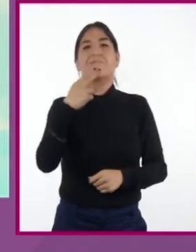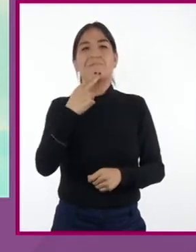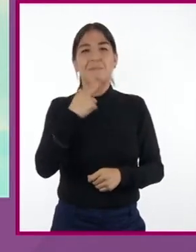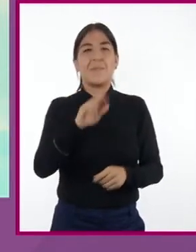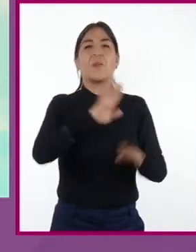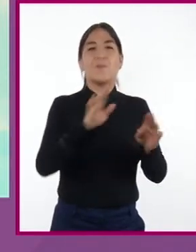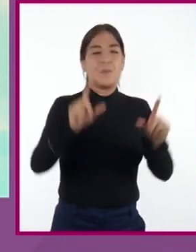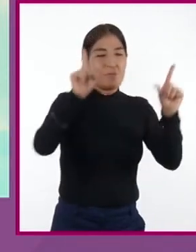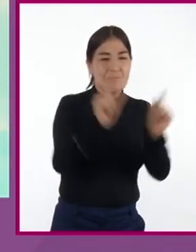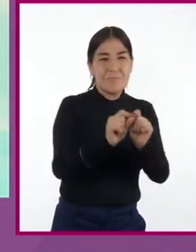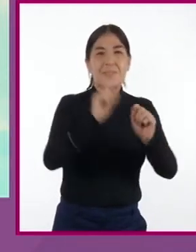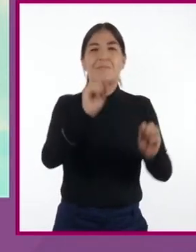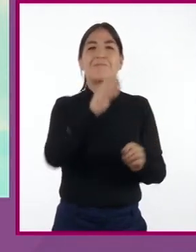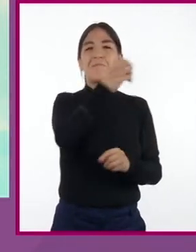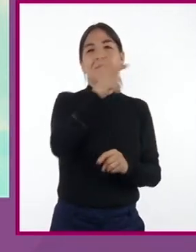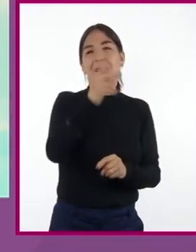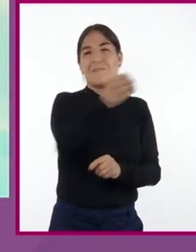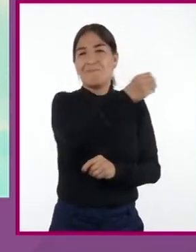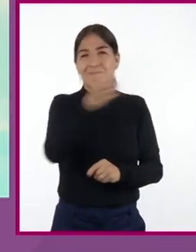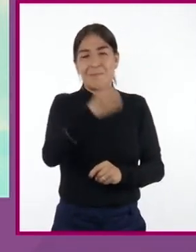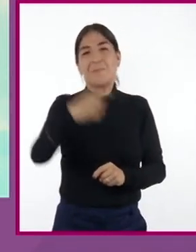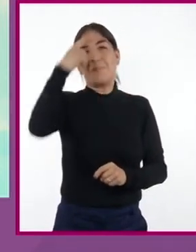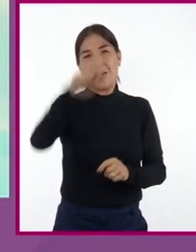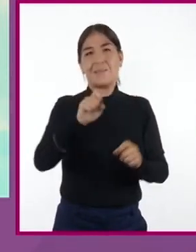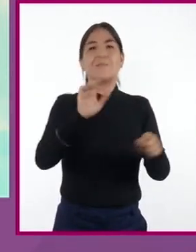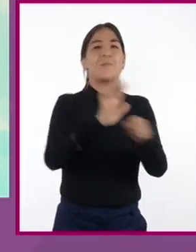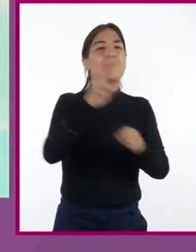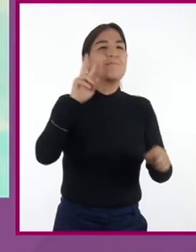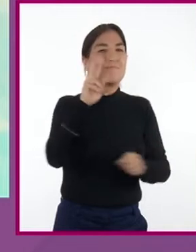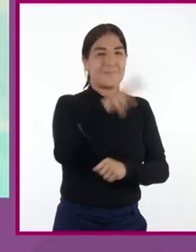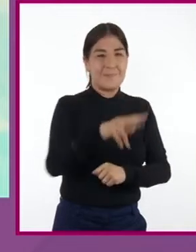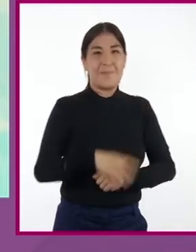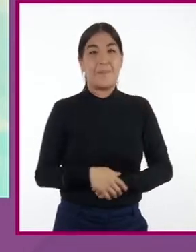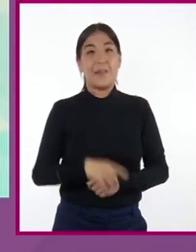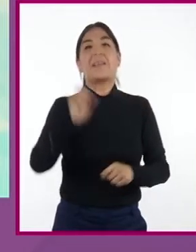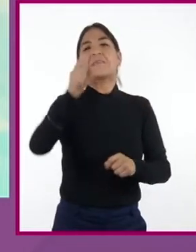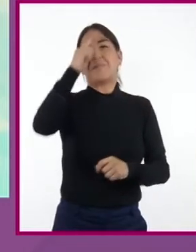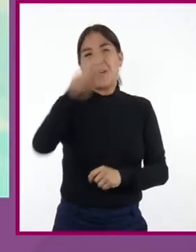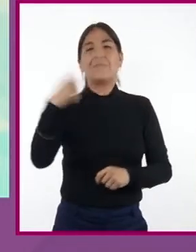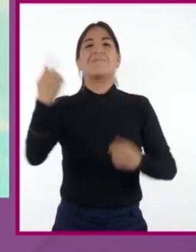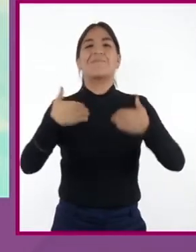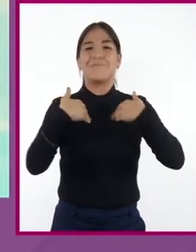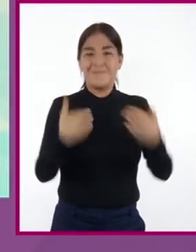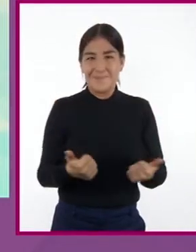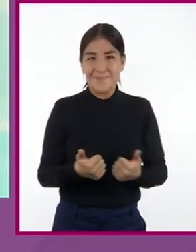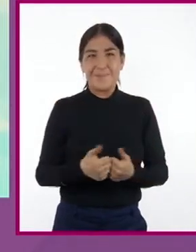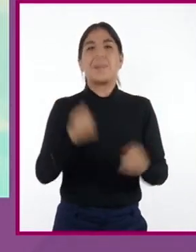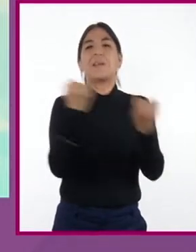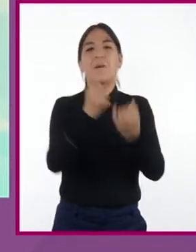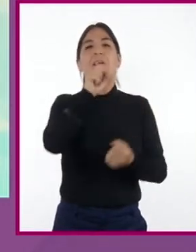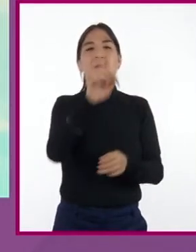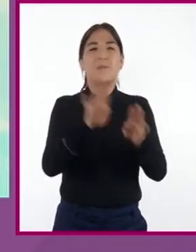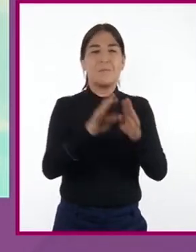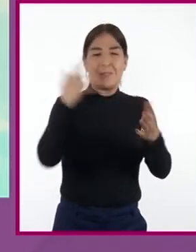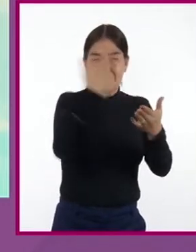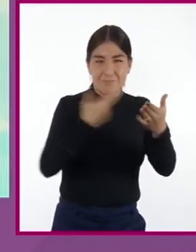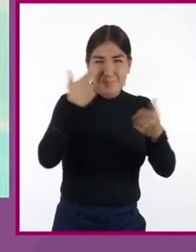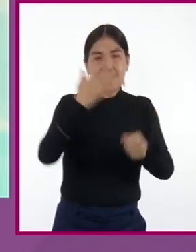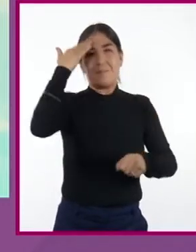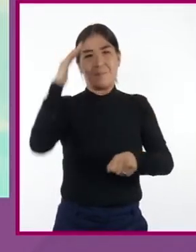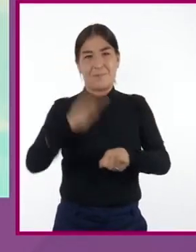permite estructurar y sintetizar la información de manera visual, por lo que facilita la comprensión, así como el análisis y